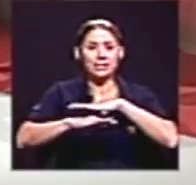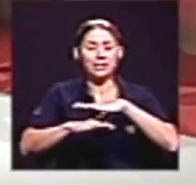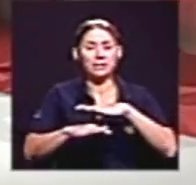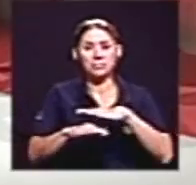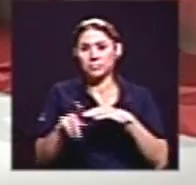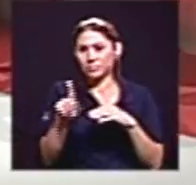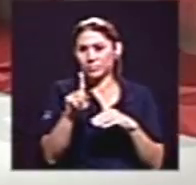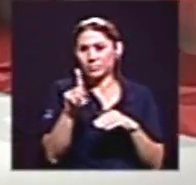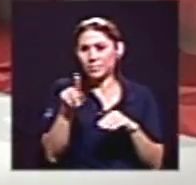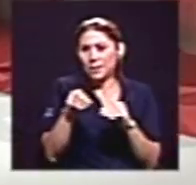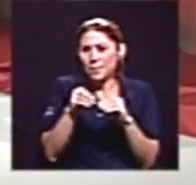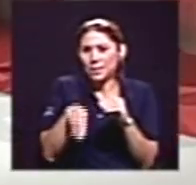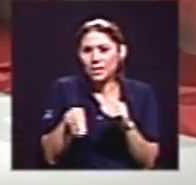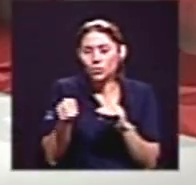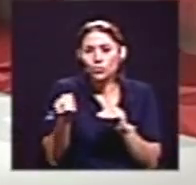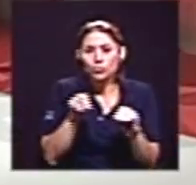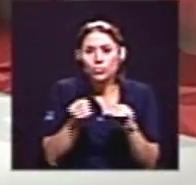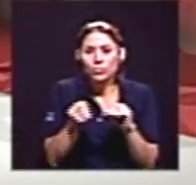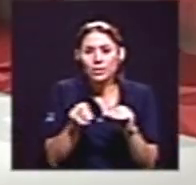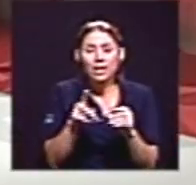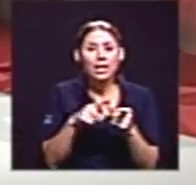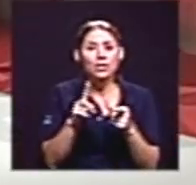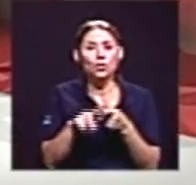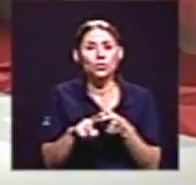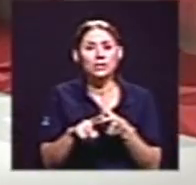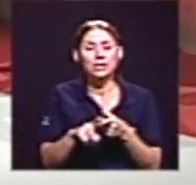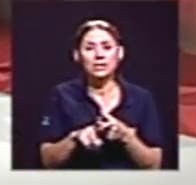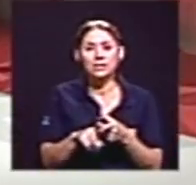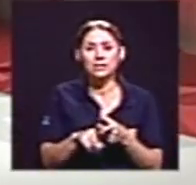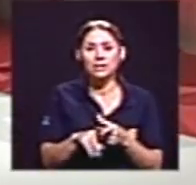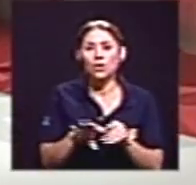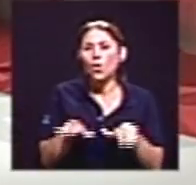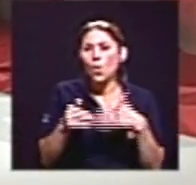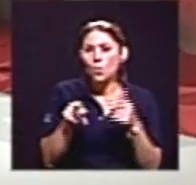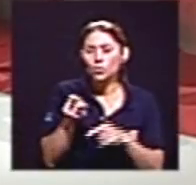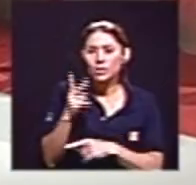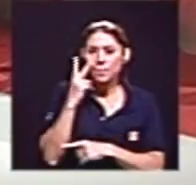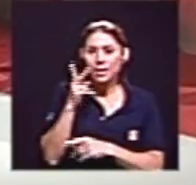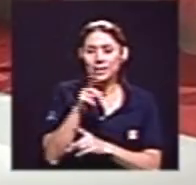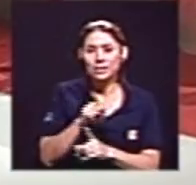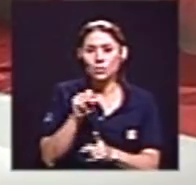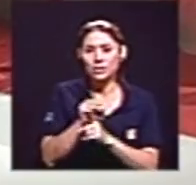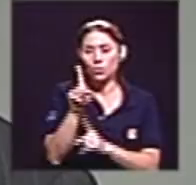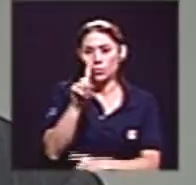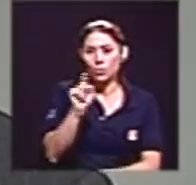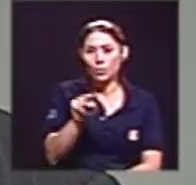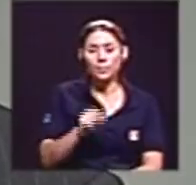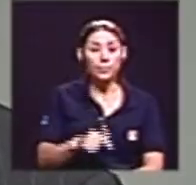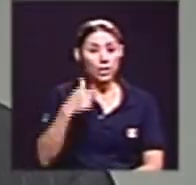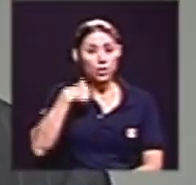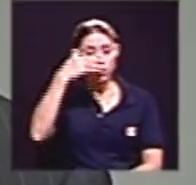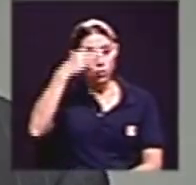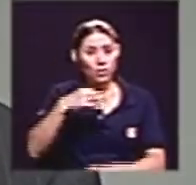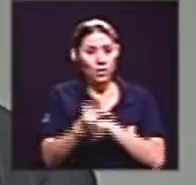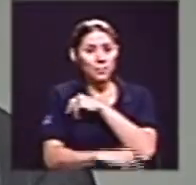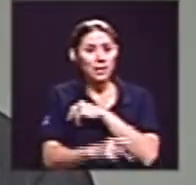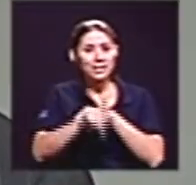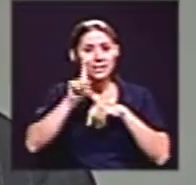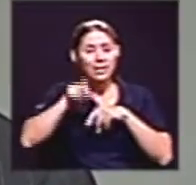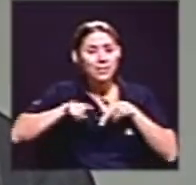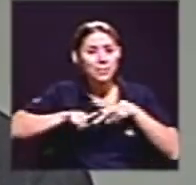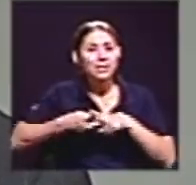y entonces, ¿cómo ve usted la situación en ese ámbito? Yo creo que el país tiene que entrar a una